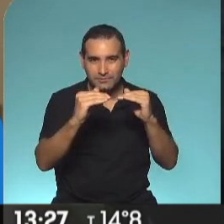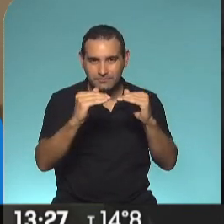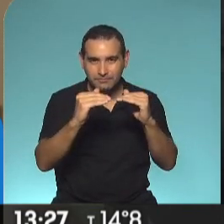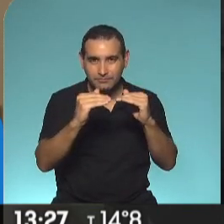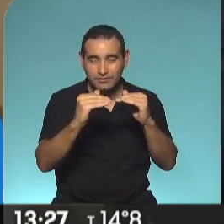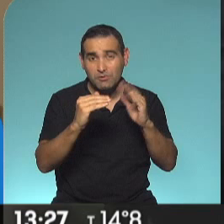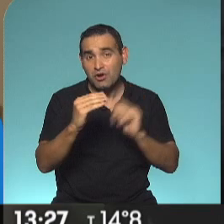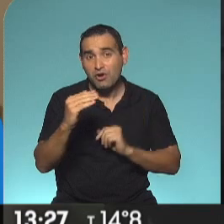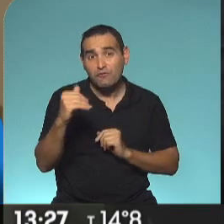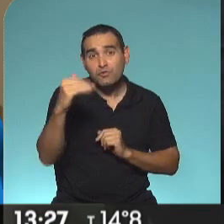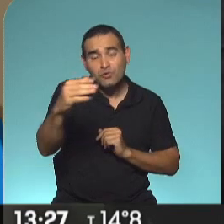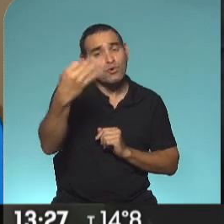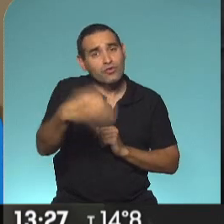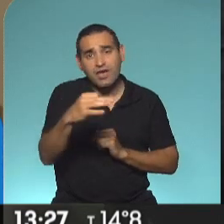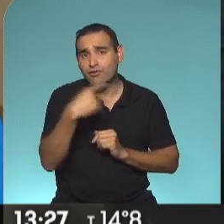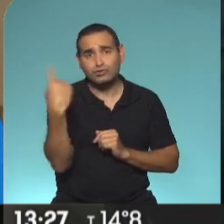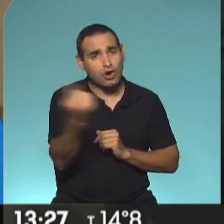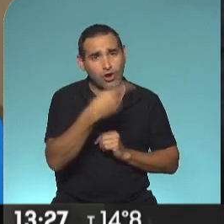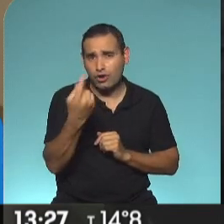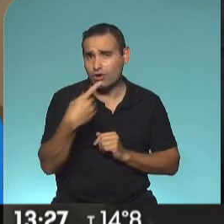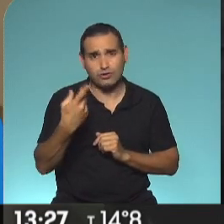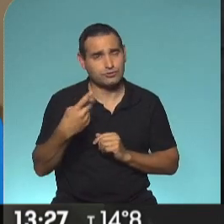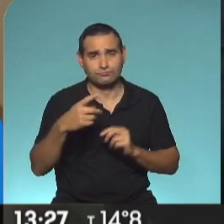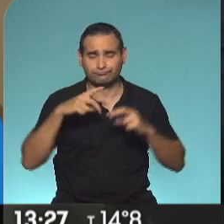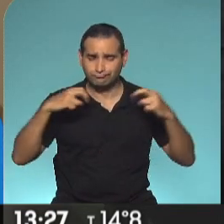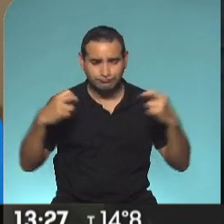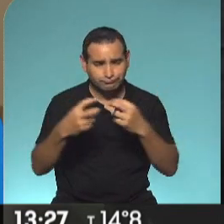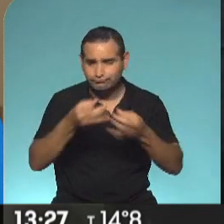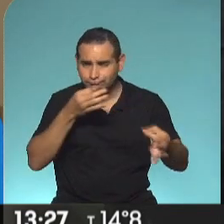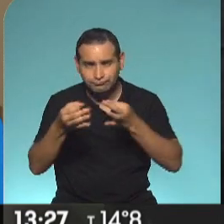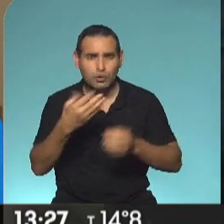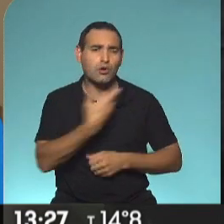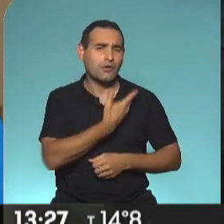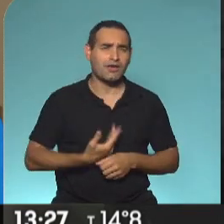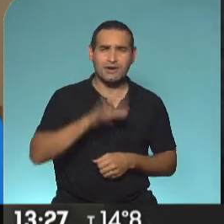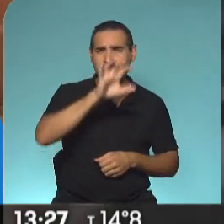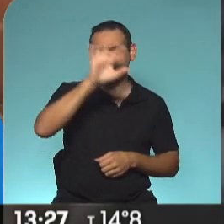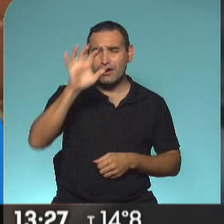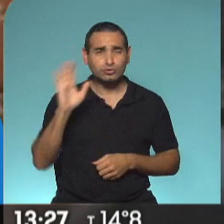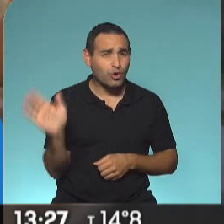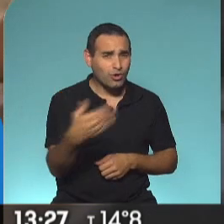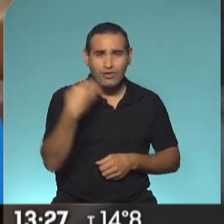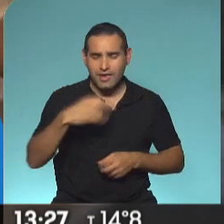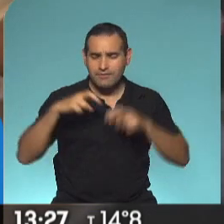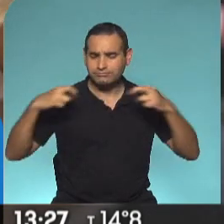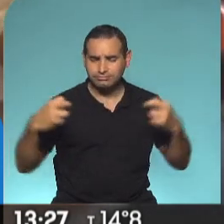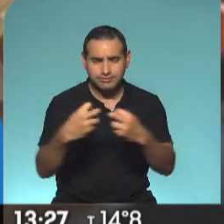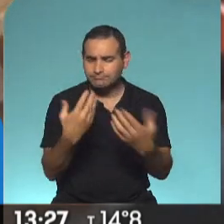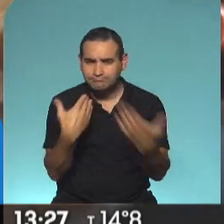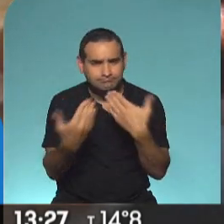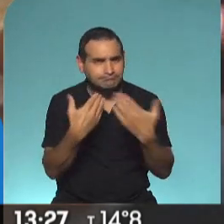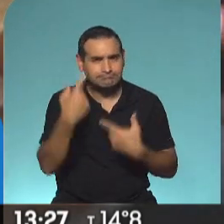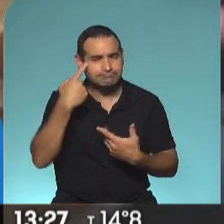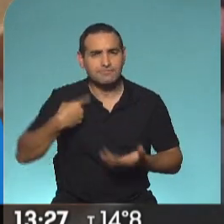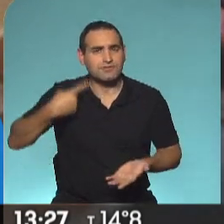Porque algún día tenemos que sentarnos todos nosotros y los demás gobernadores y decir de una vez por